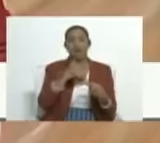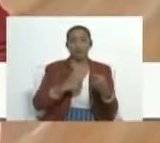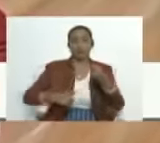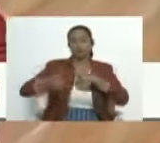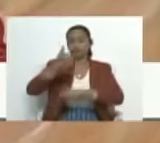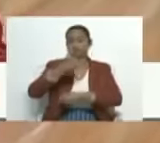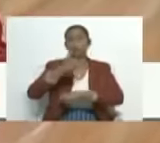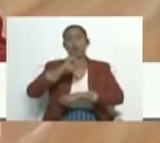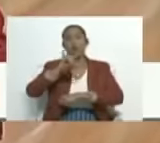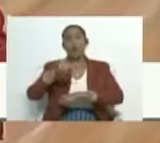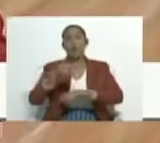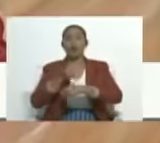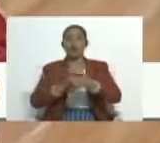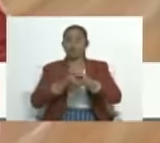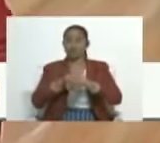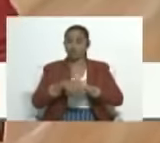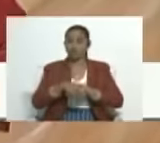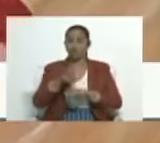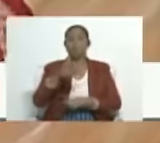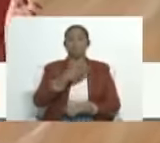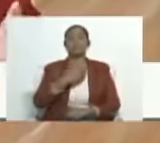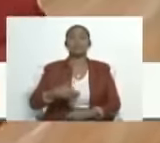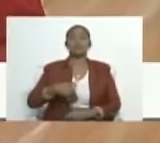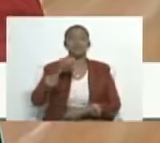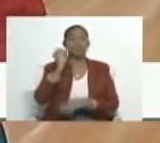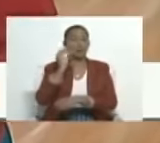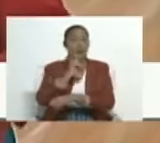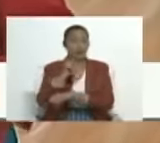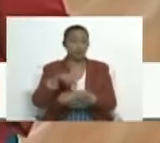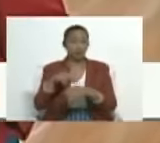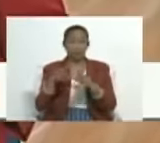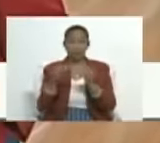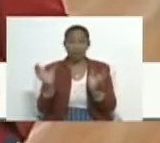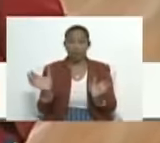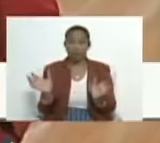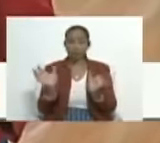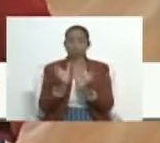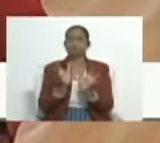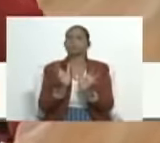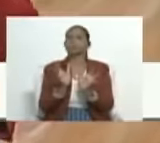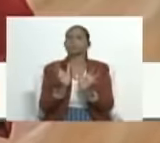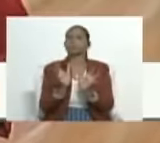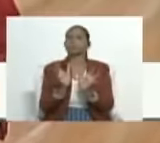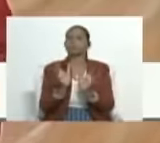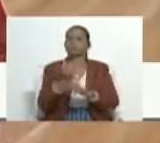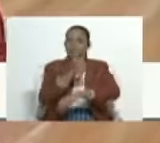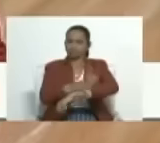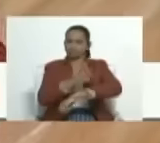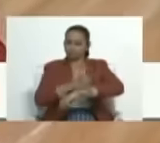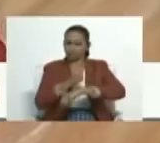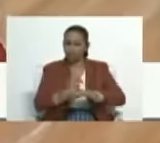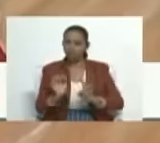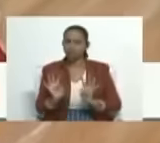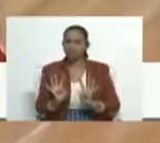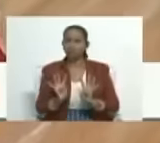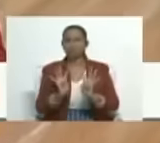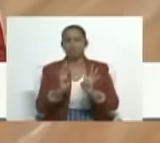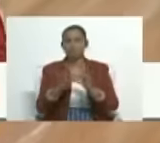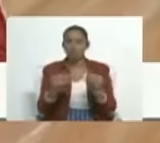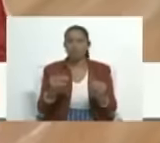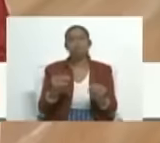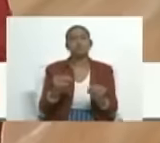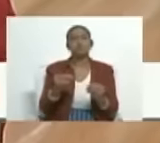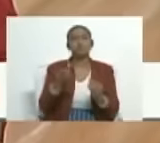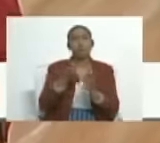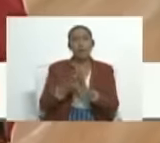la Asamblea Nacional, y un grupo de compañeros y compañeras que han ido a cada uno de esos espacios